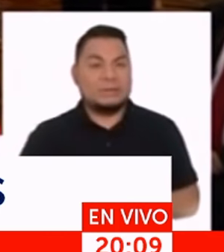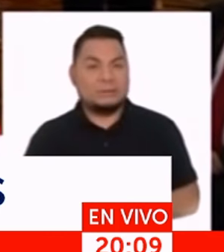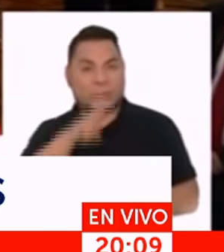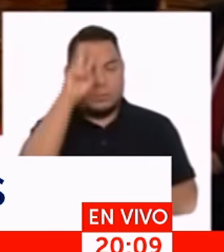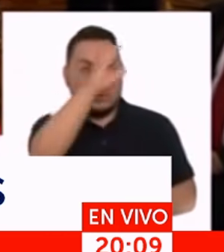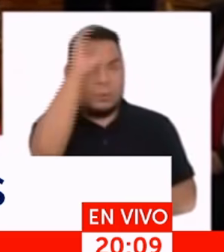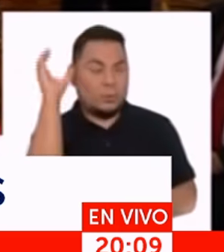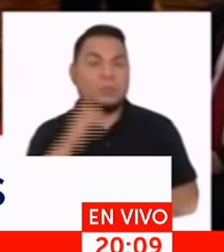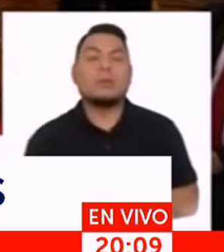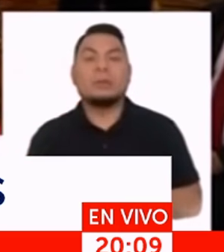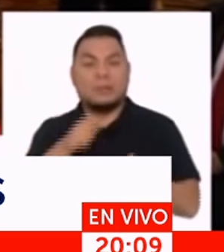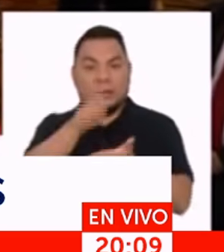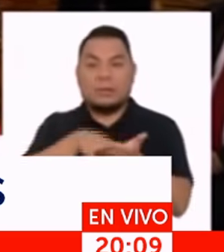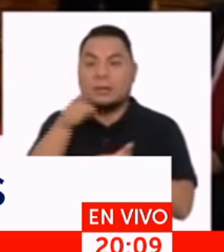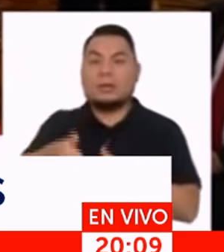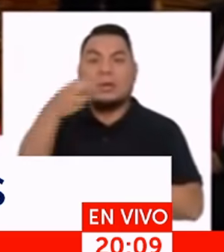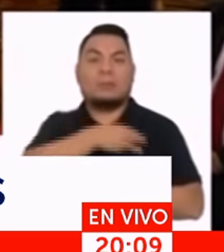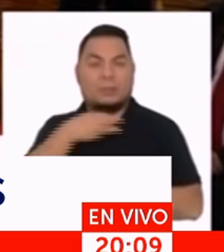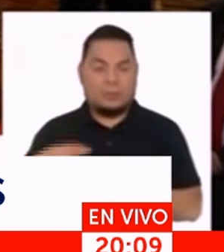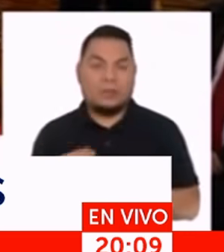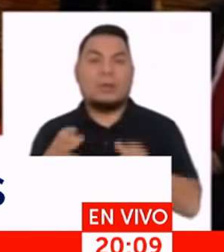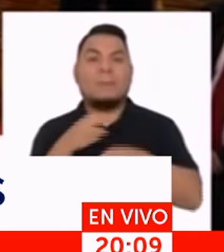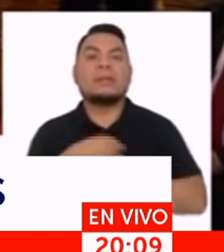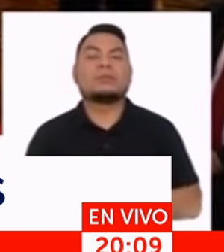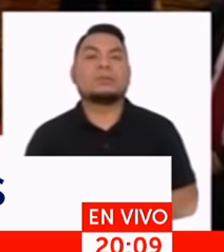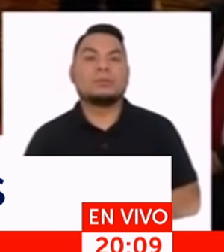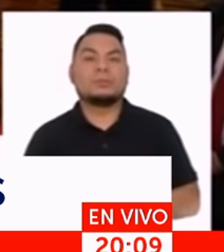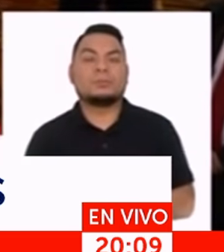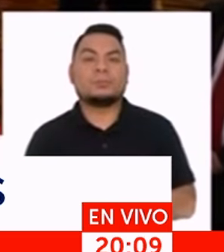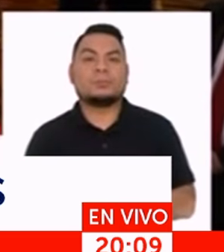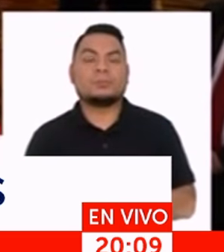República. Rúbrica Guido Bellido Ugarte, Presidente del Consejo de Ministros.